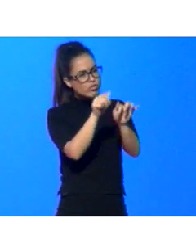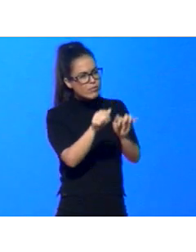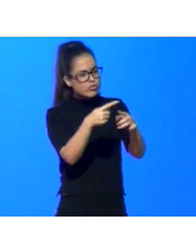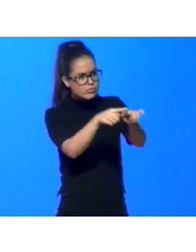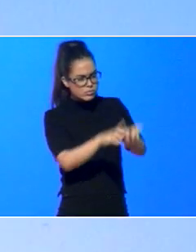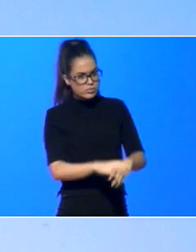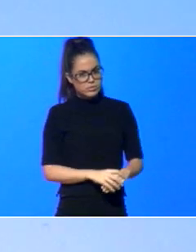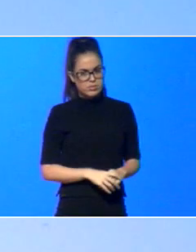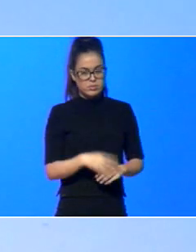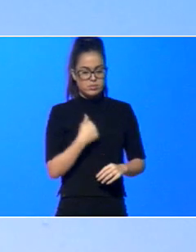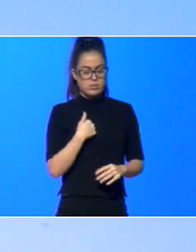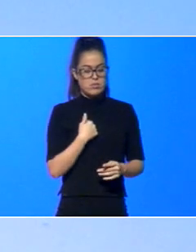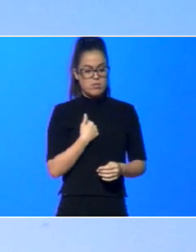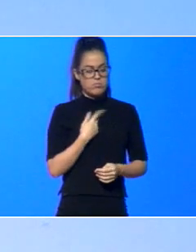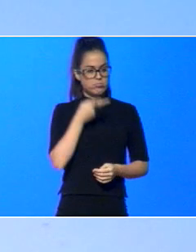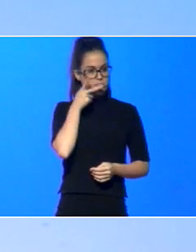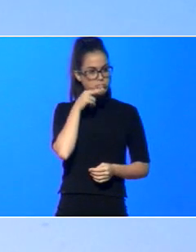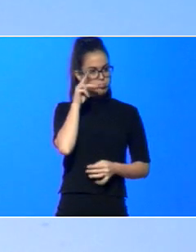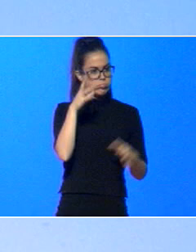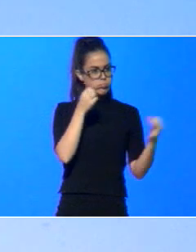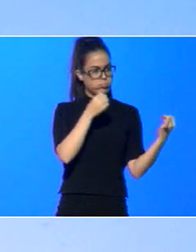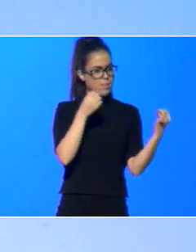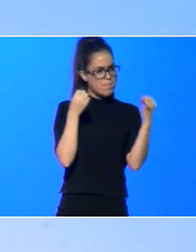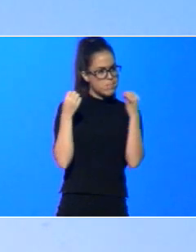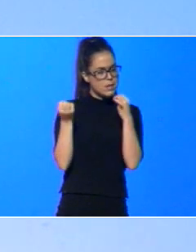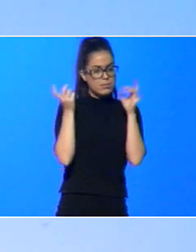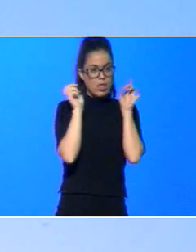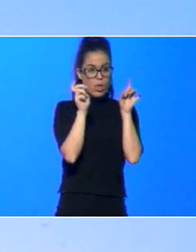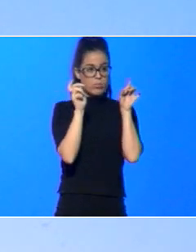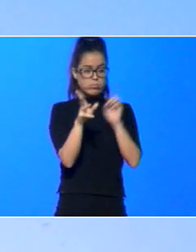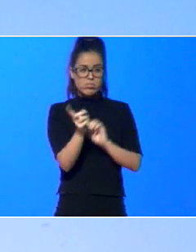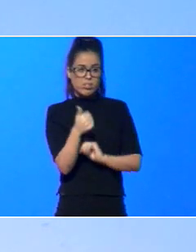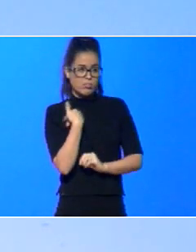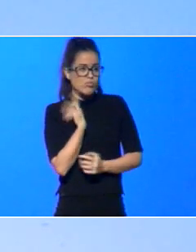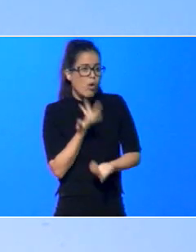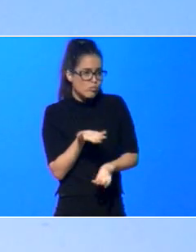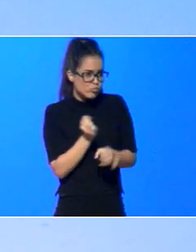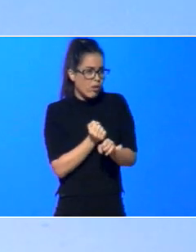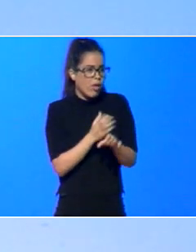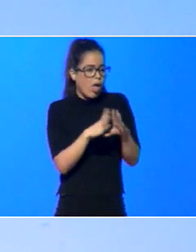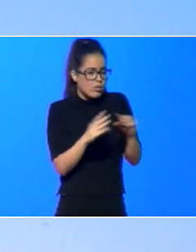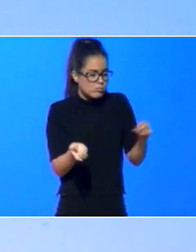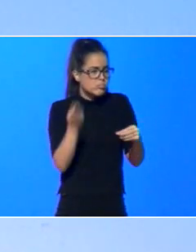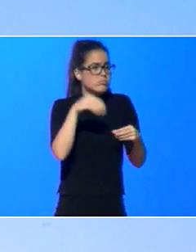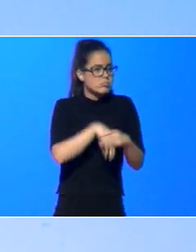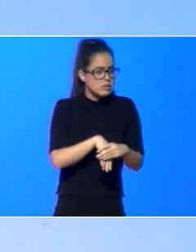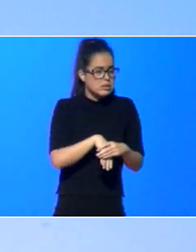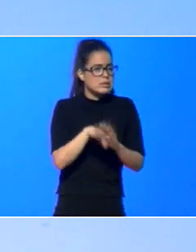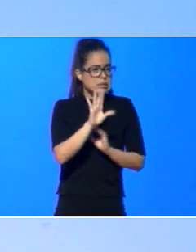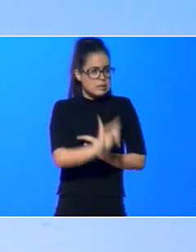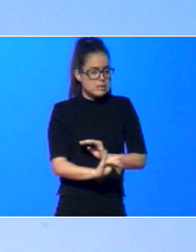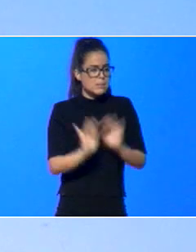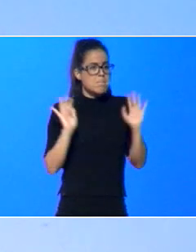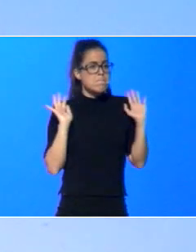no soy un especialista en educación trabajo en la universidad soy catedrático universidad Pero obviamente